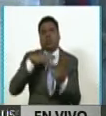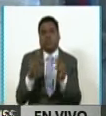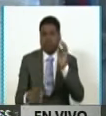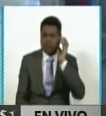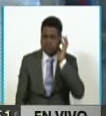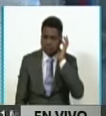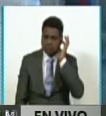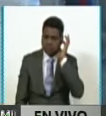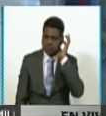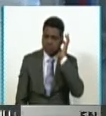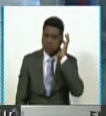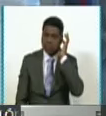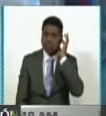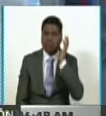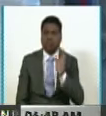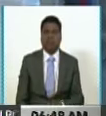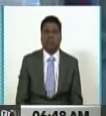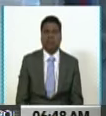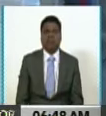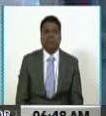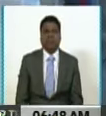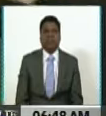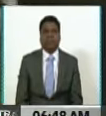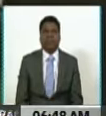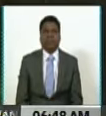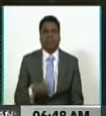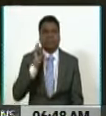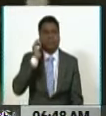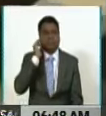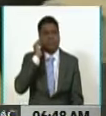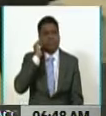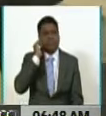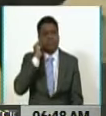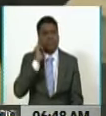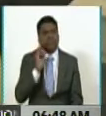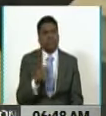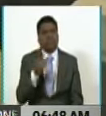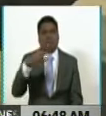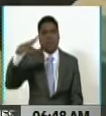Cruz Arteaga, comandante general de la aviación militar bolivariana.